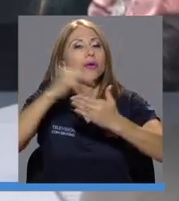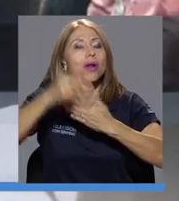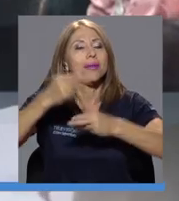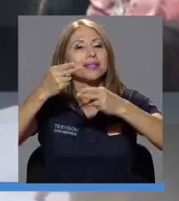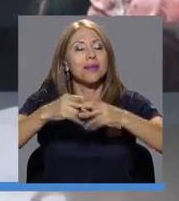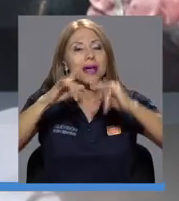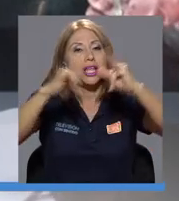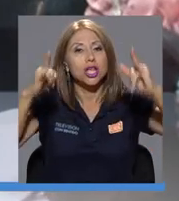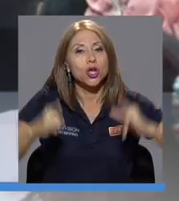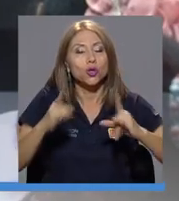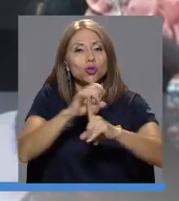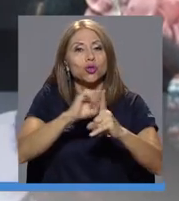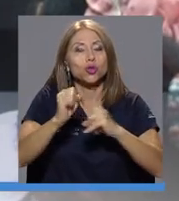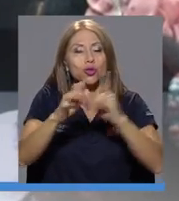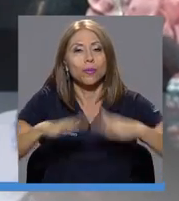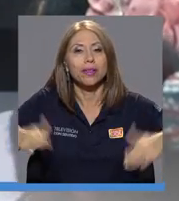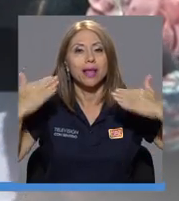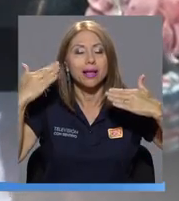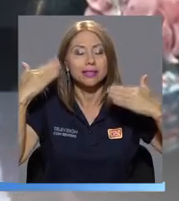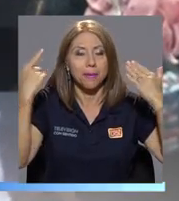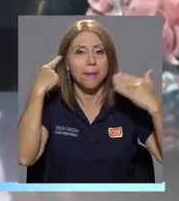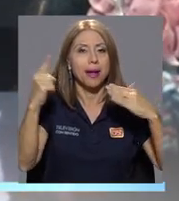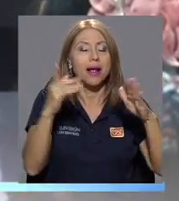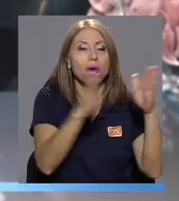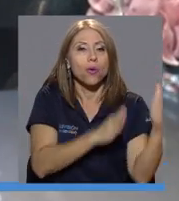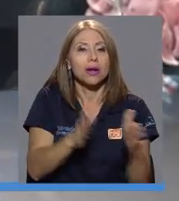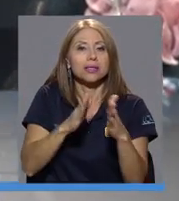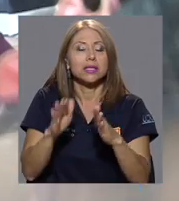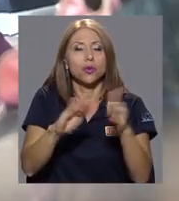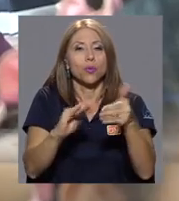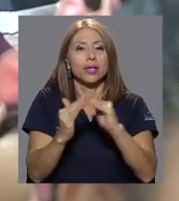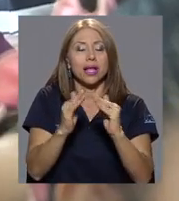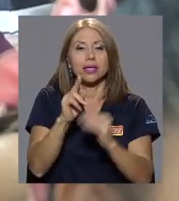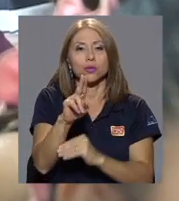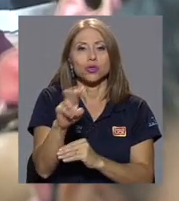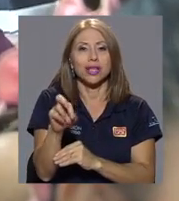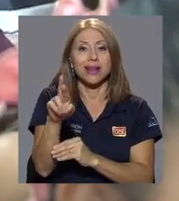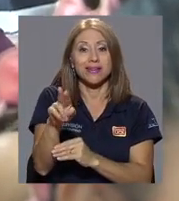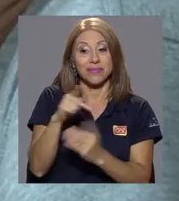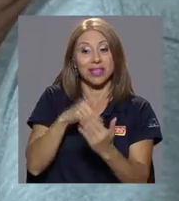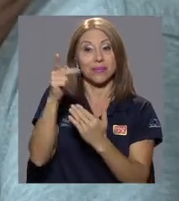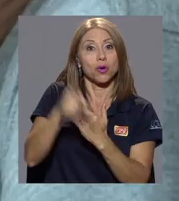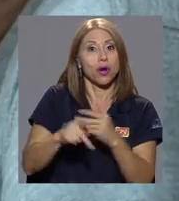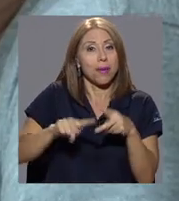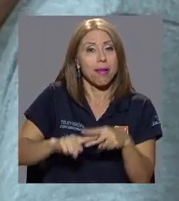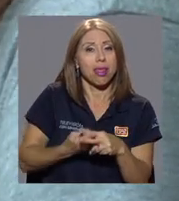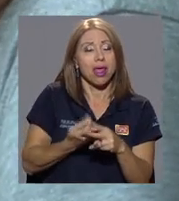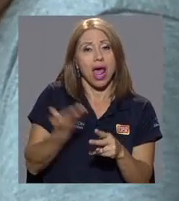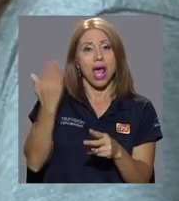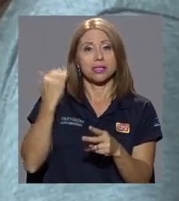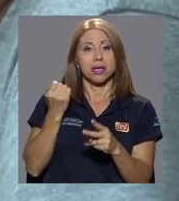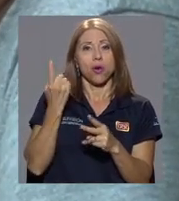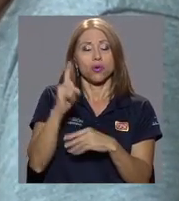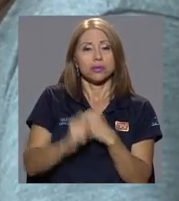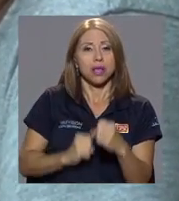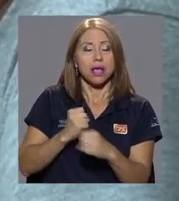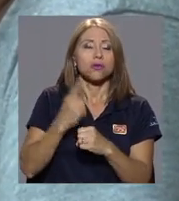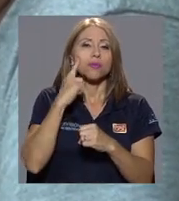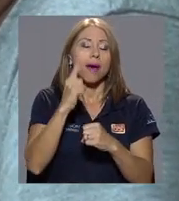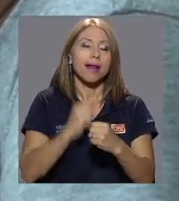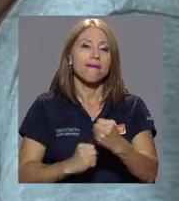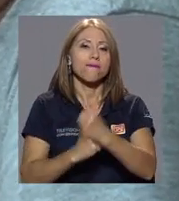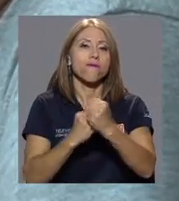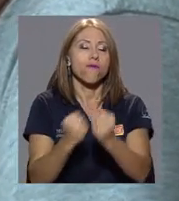Kioscos Socioambientales para la Organización Comunitaria de la UCR. Este programa nace hace 11 años, con el fin de fortalecer